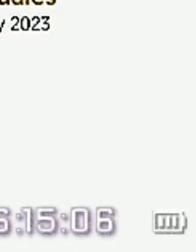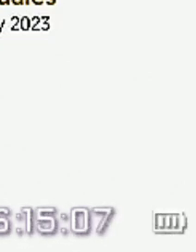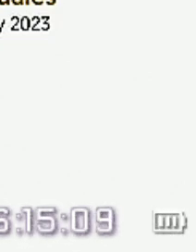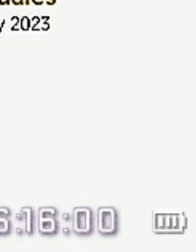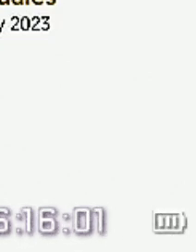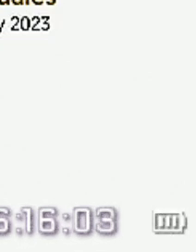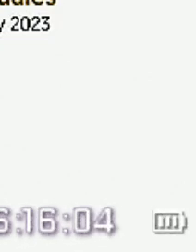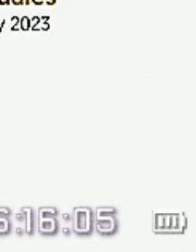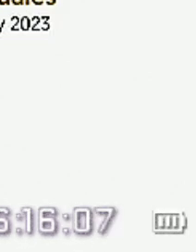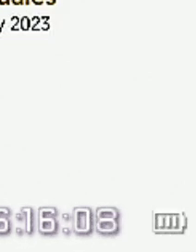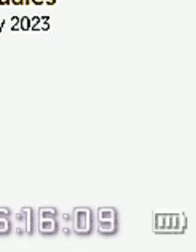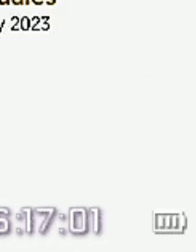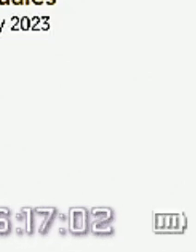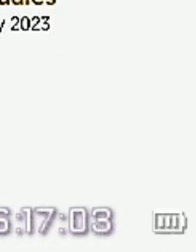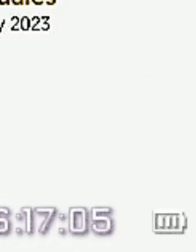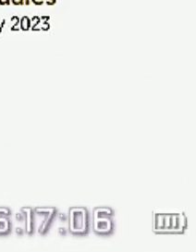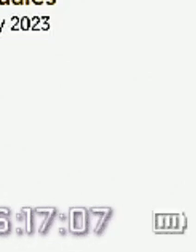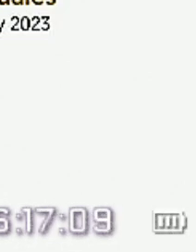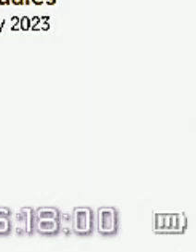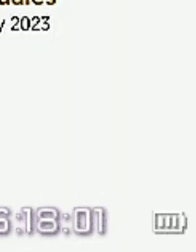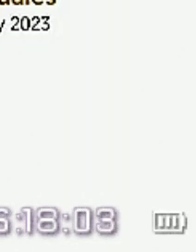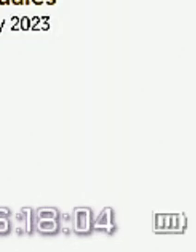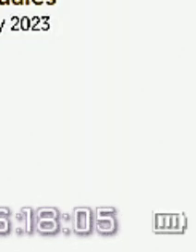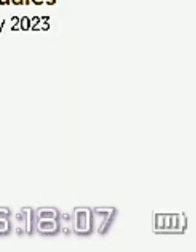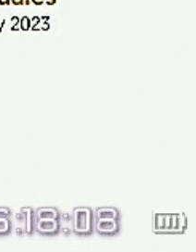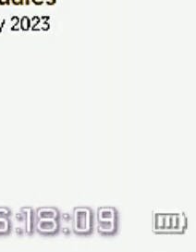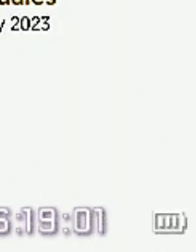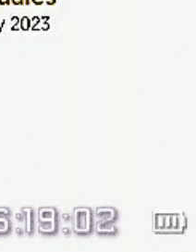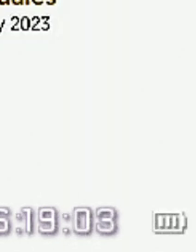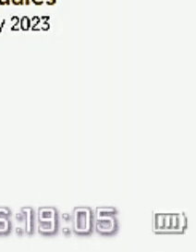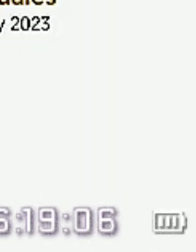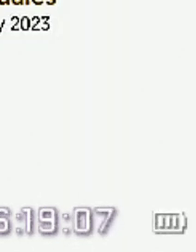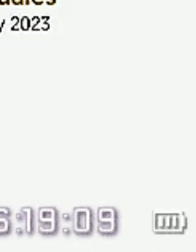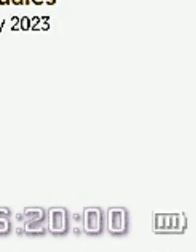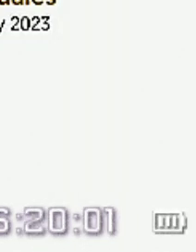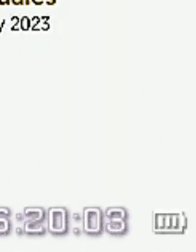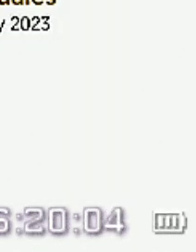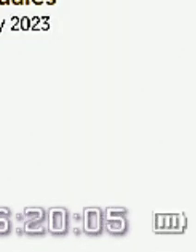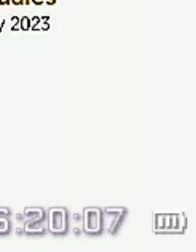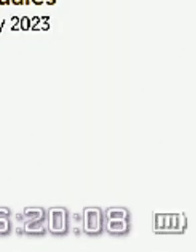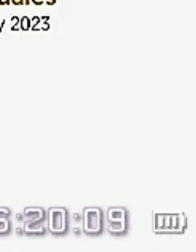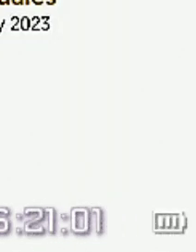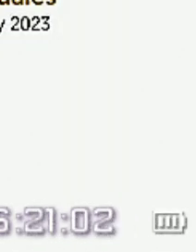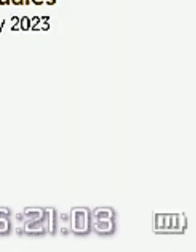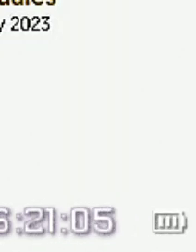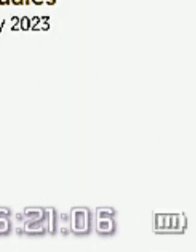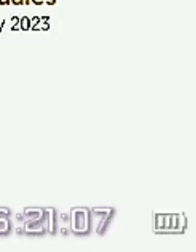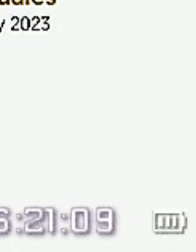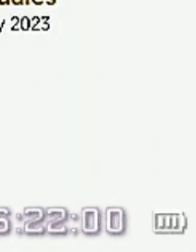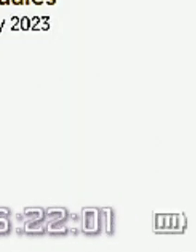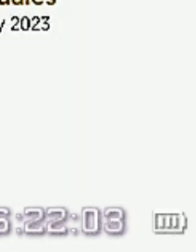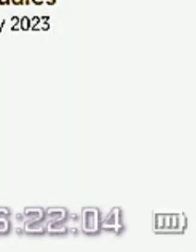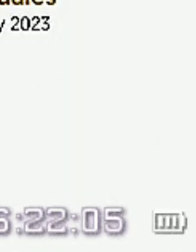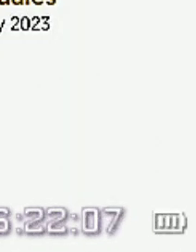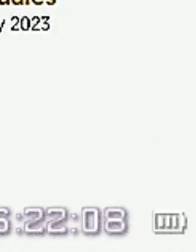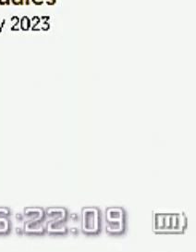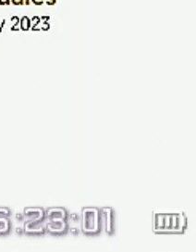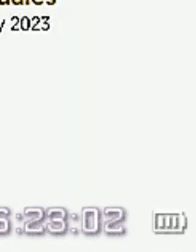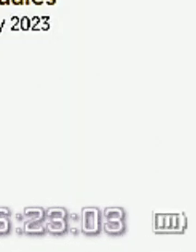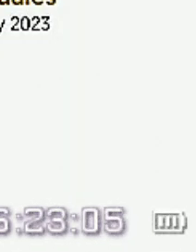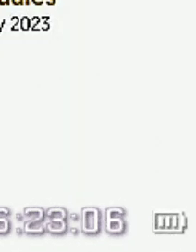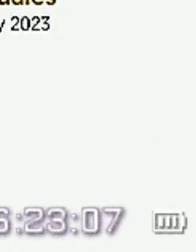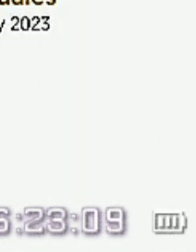una práctica de corrupción, también se redujo en 8 puntos porcentuales. Ahorita la tasa de percepción es